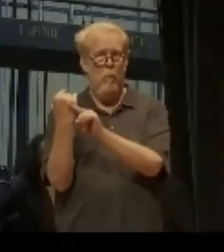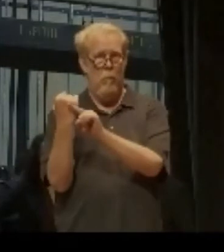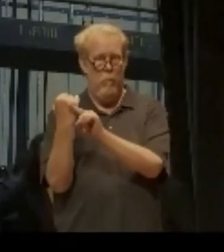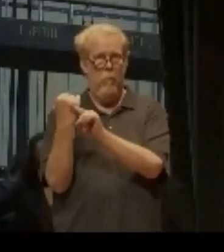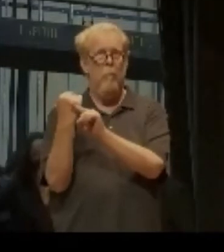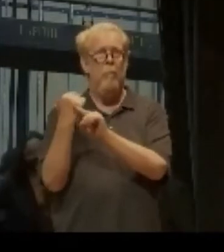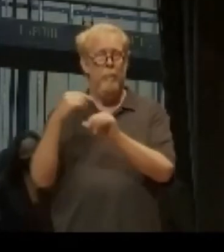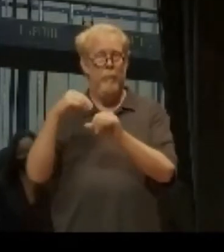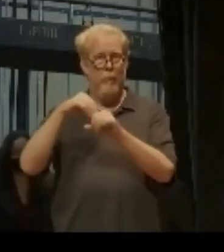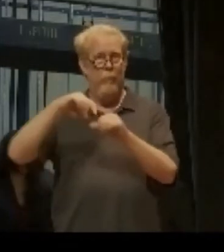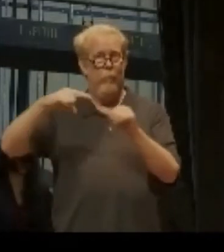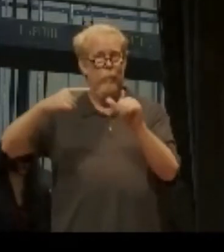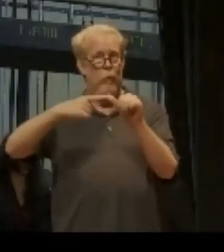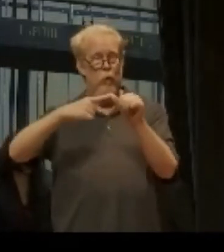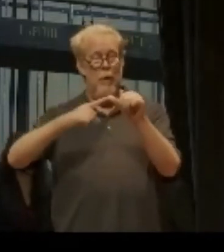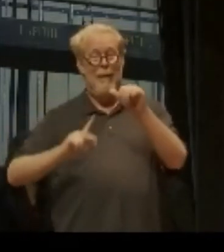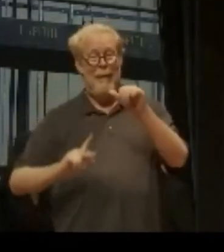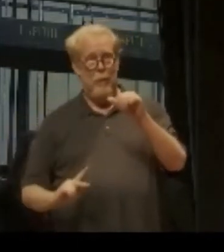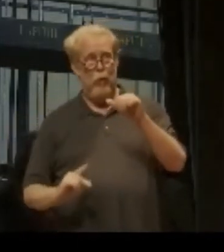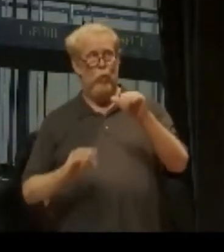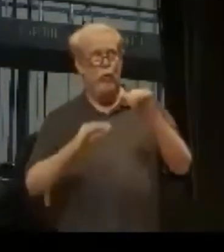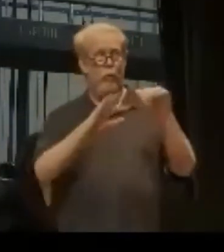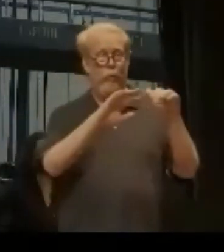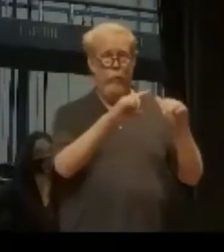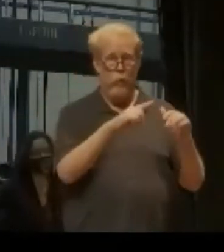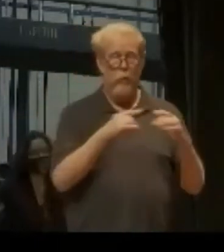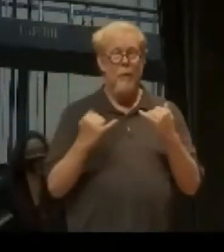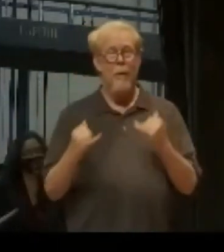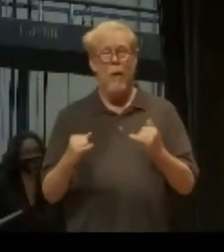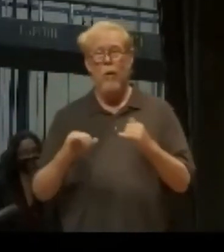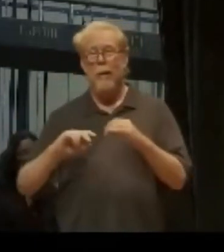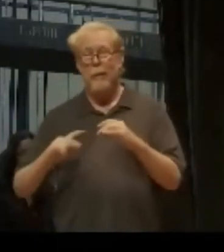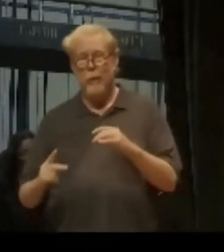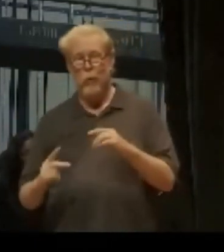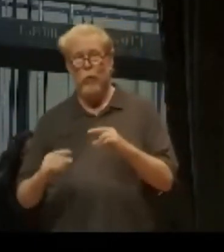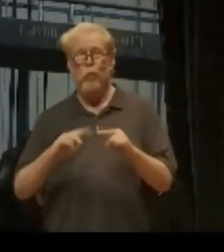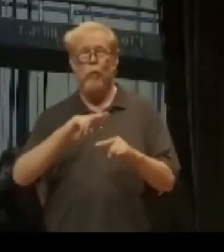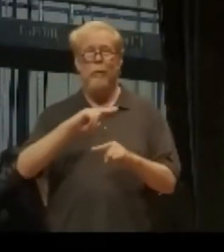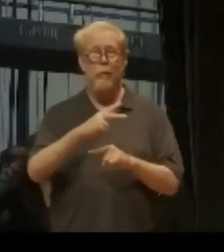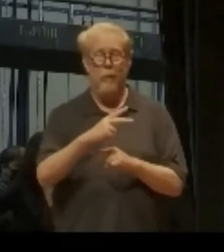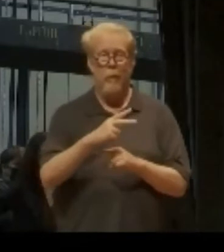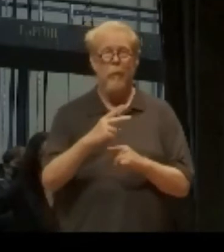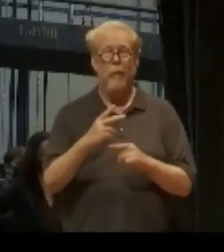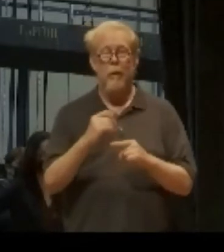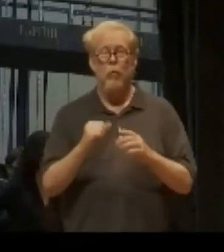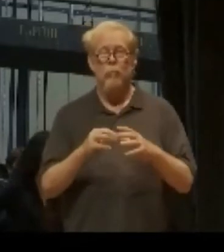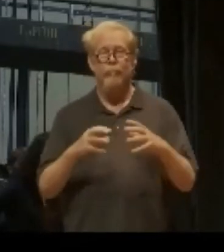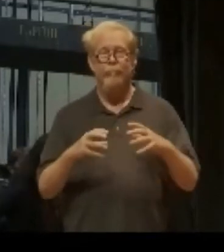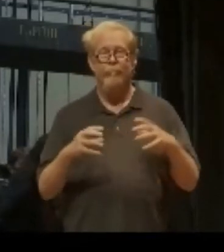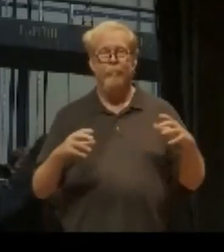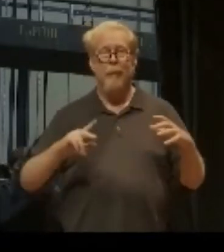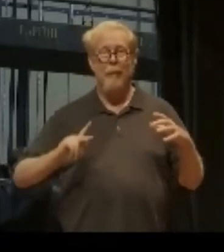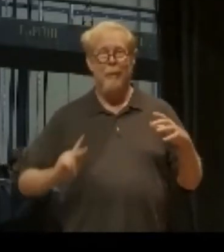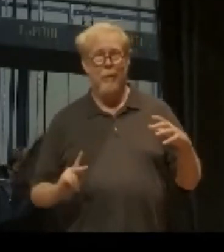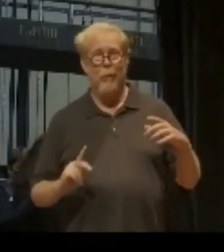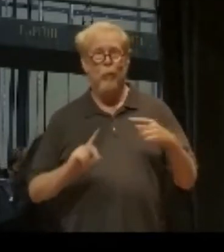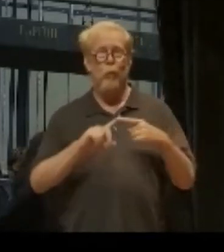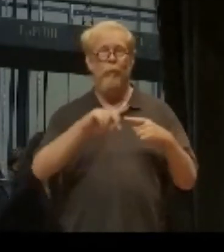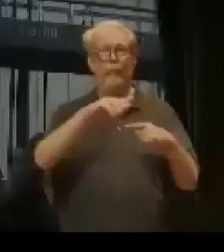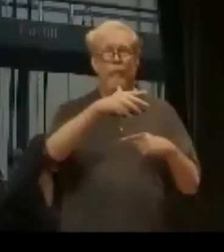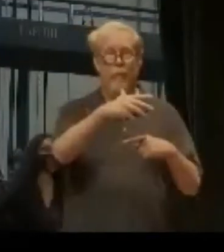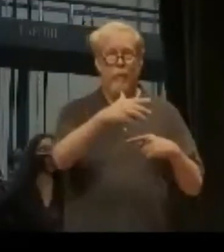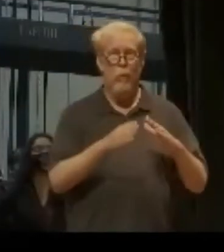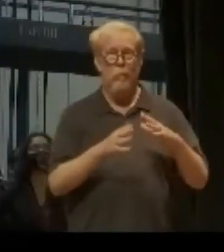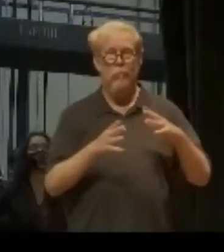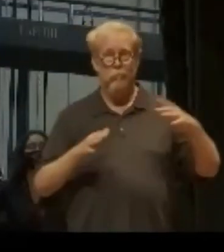el año pasado con kinder y primero. Ahora es de kinder a segundo grado y va a pasar de kinder a quinto grado.